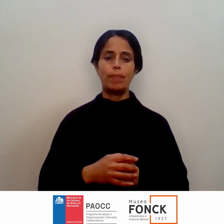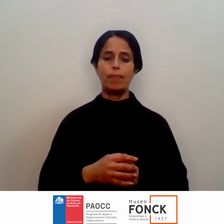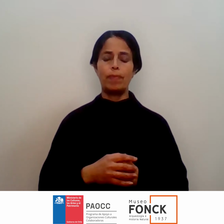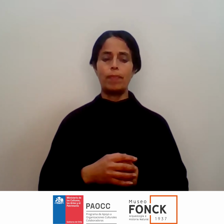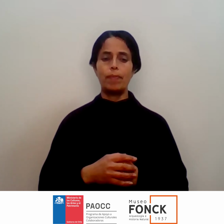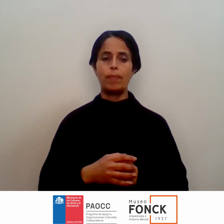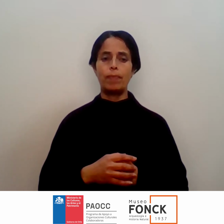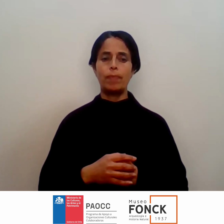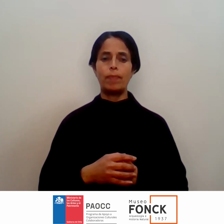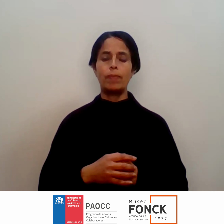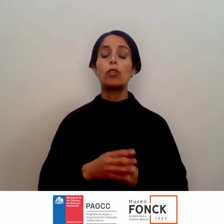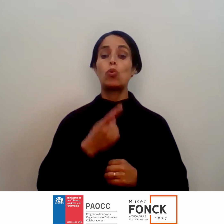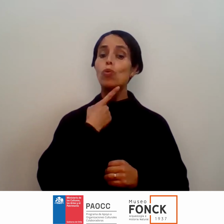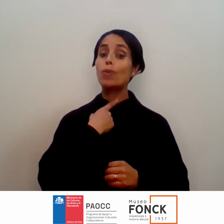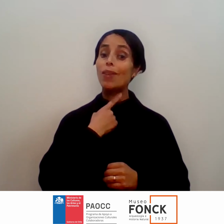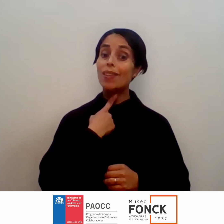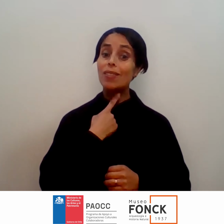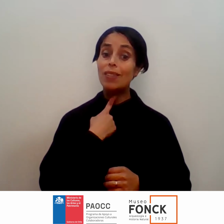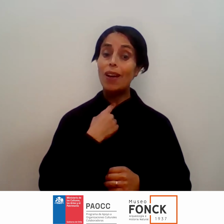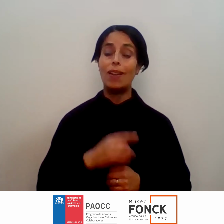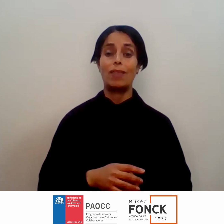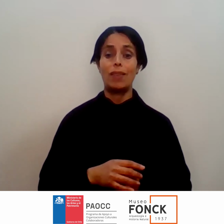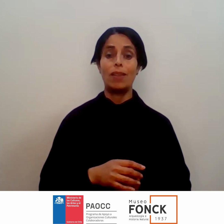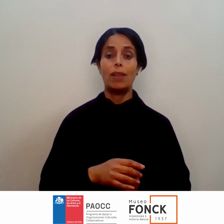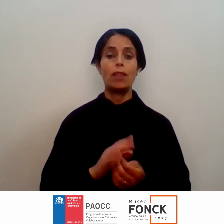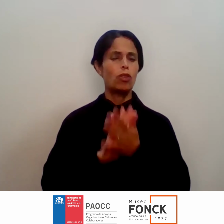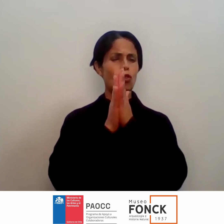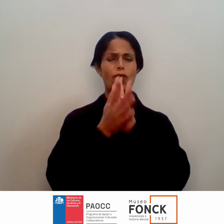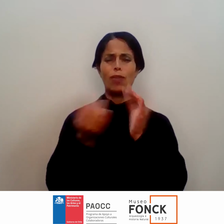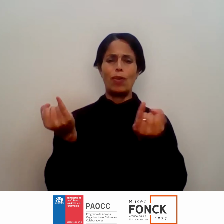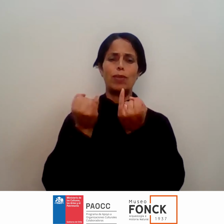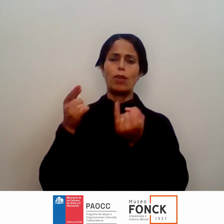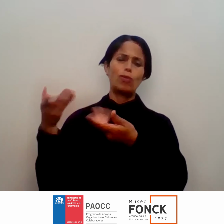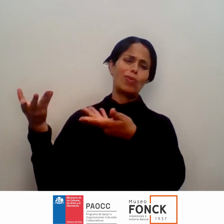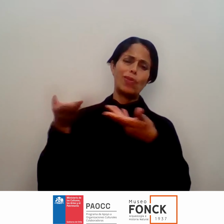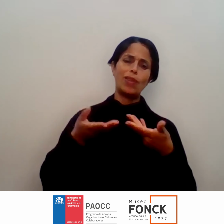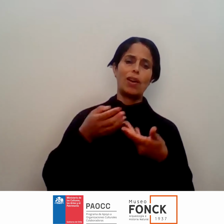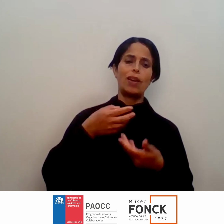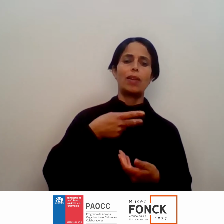Bueno, muy interesante todos estos datos que nos has entregado, Elena,